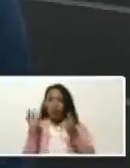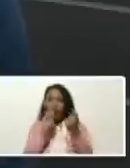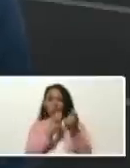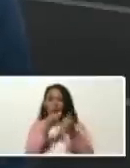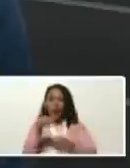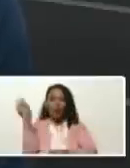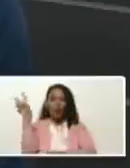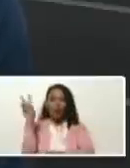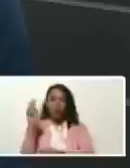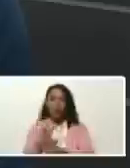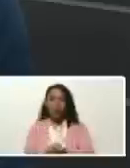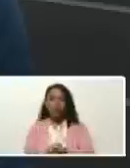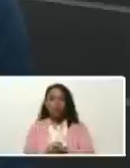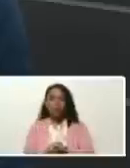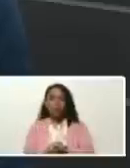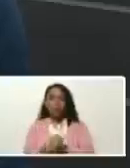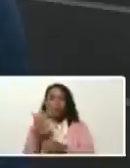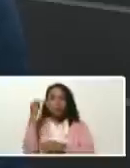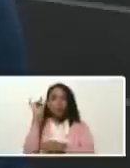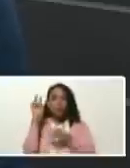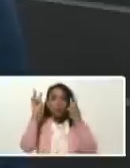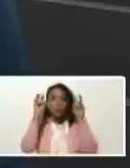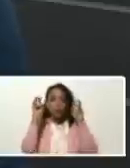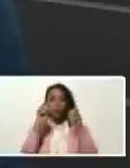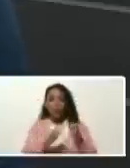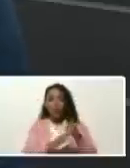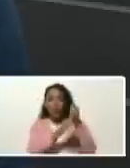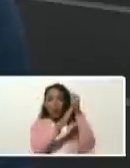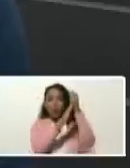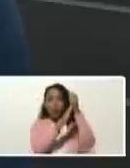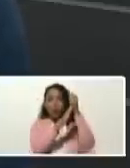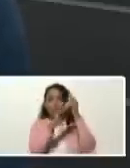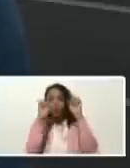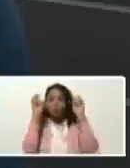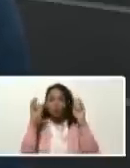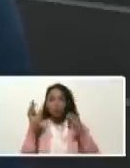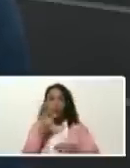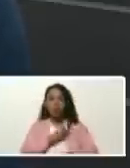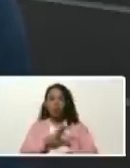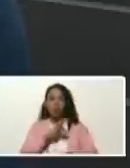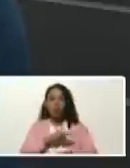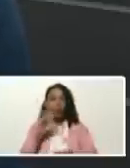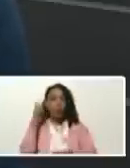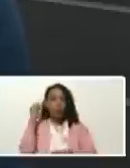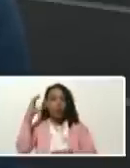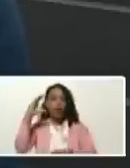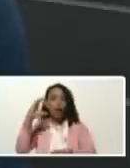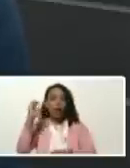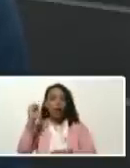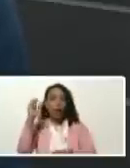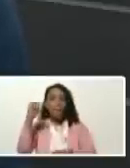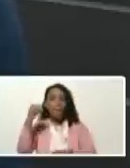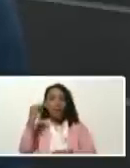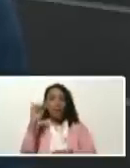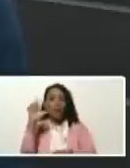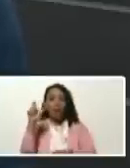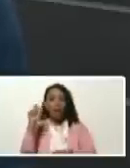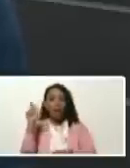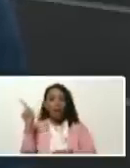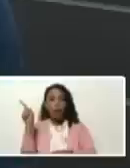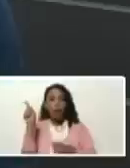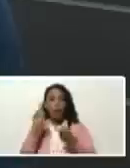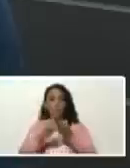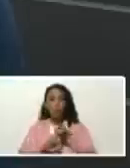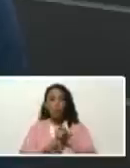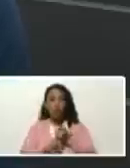Venezuela incorpora una nueva delegada que es el caso de la señora Camila fabri De saab que